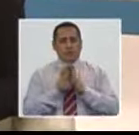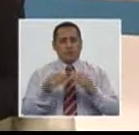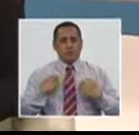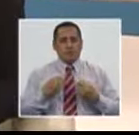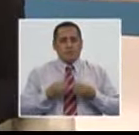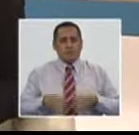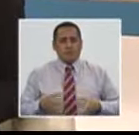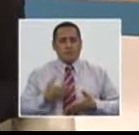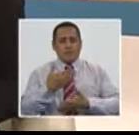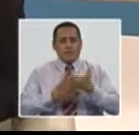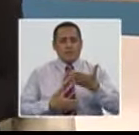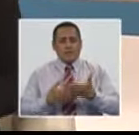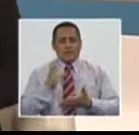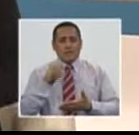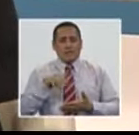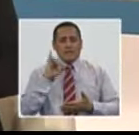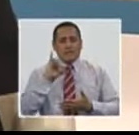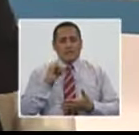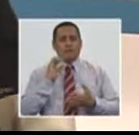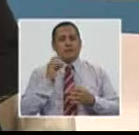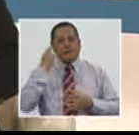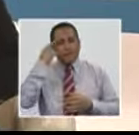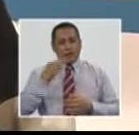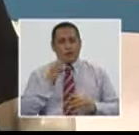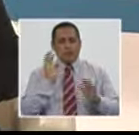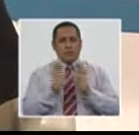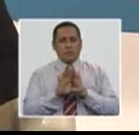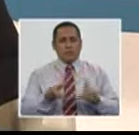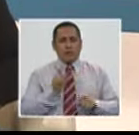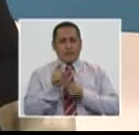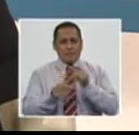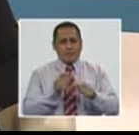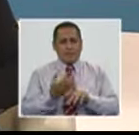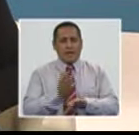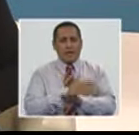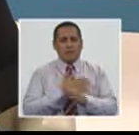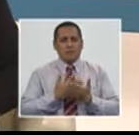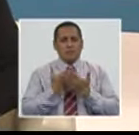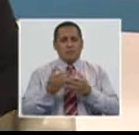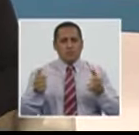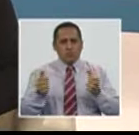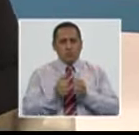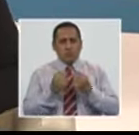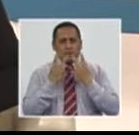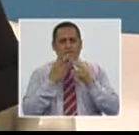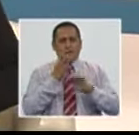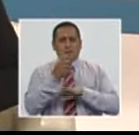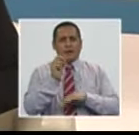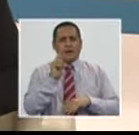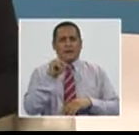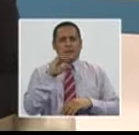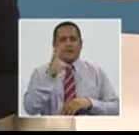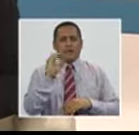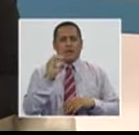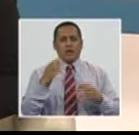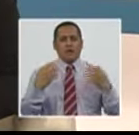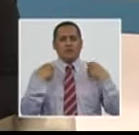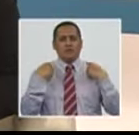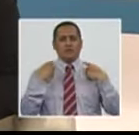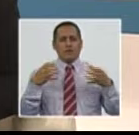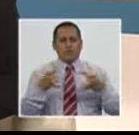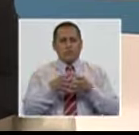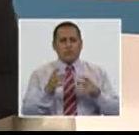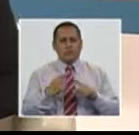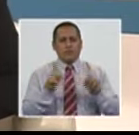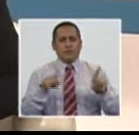Por ejemplo si es que se me pierde algún documento pues Yo supongo y también la gente a lo mejor por asociación acudes a reniego a la oficina